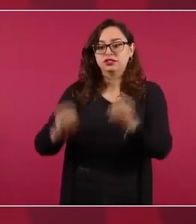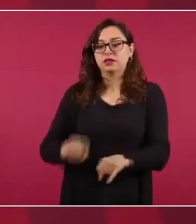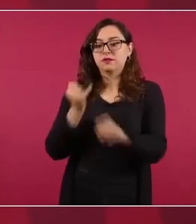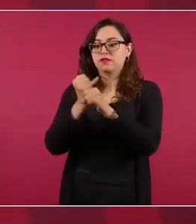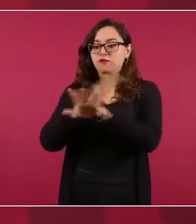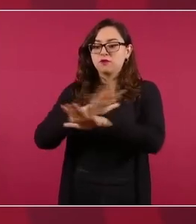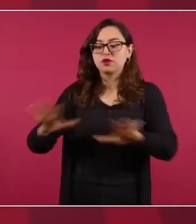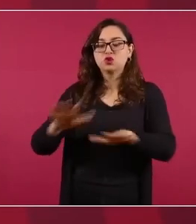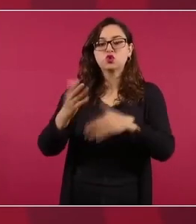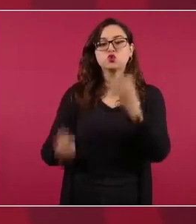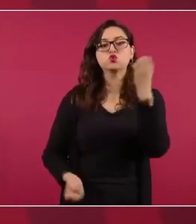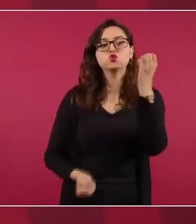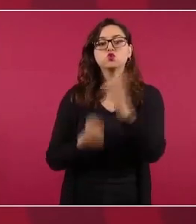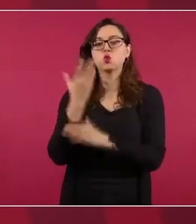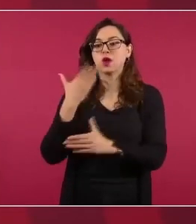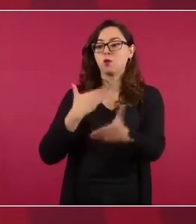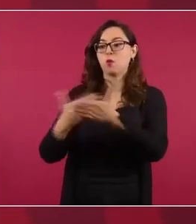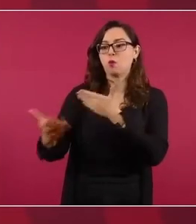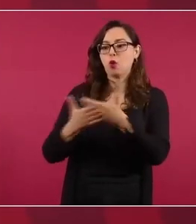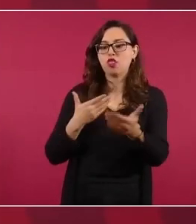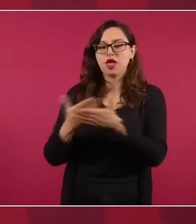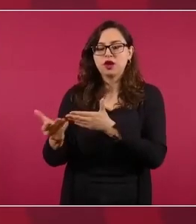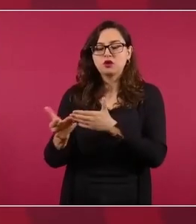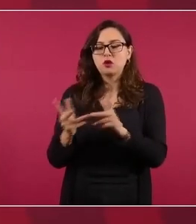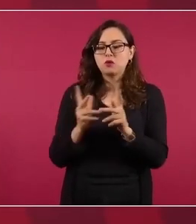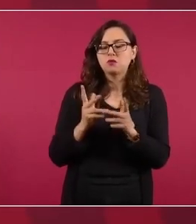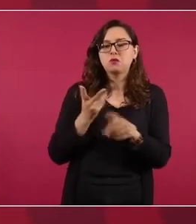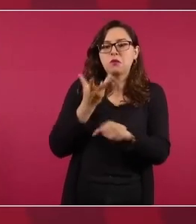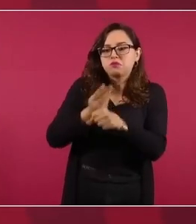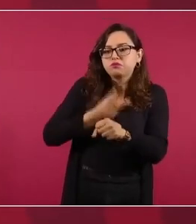información. Por eso son profesionales